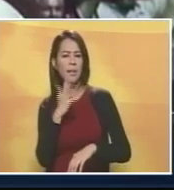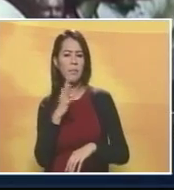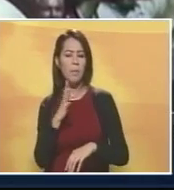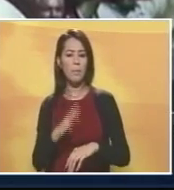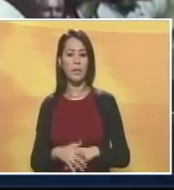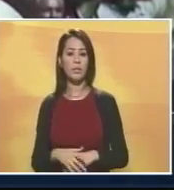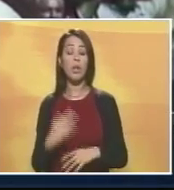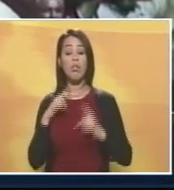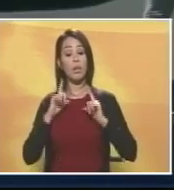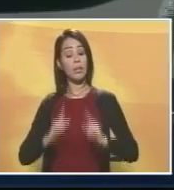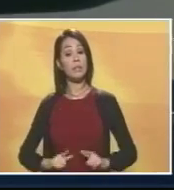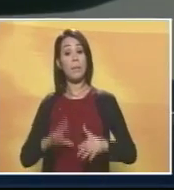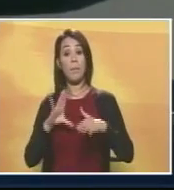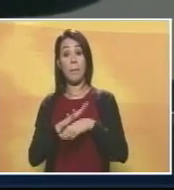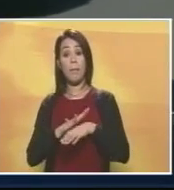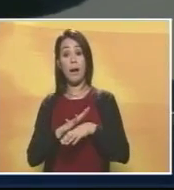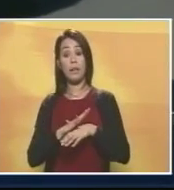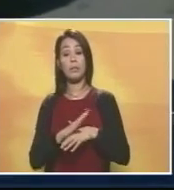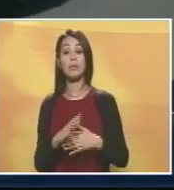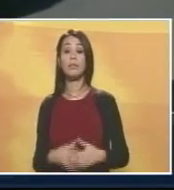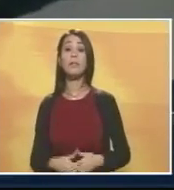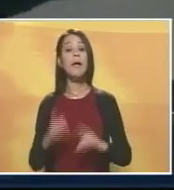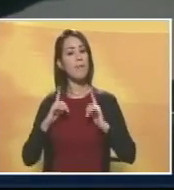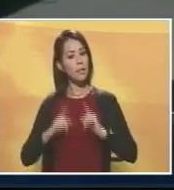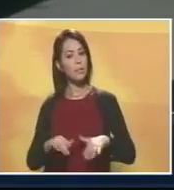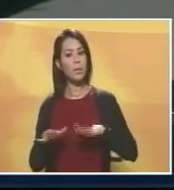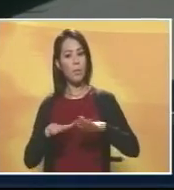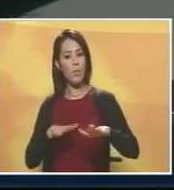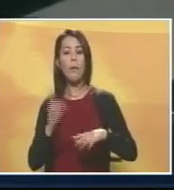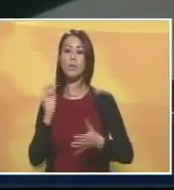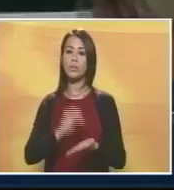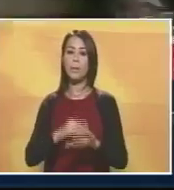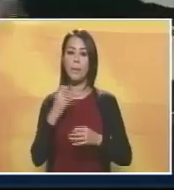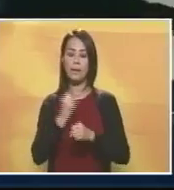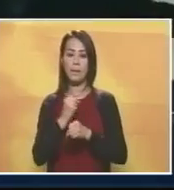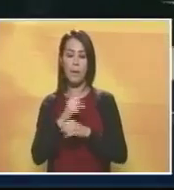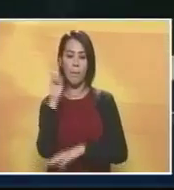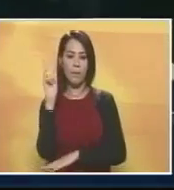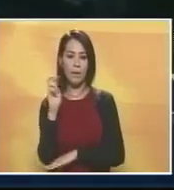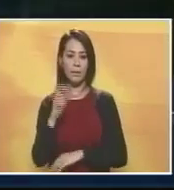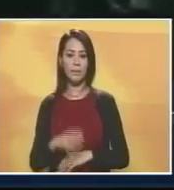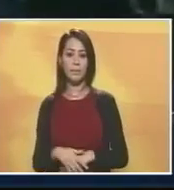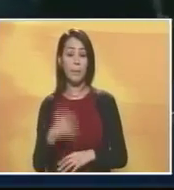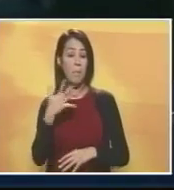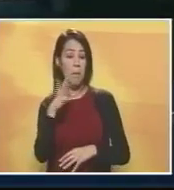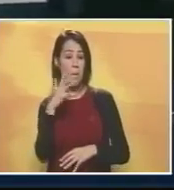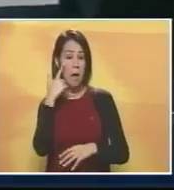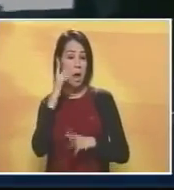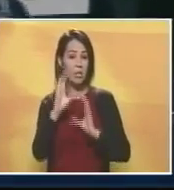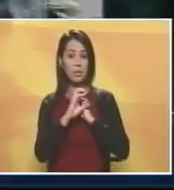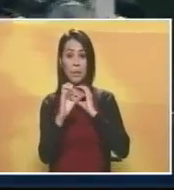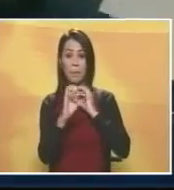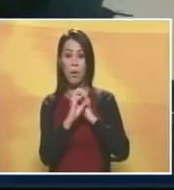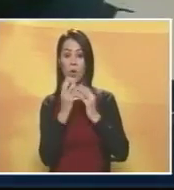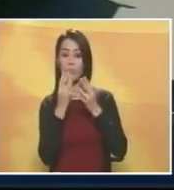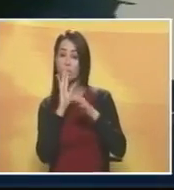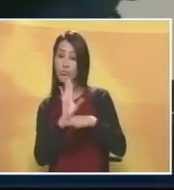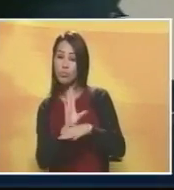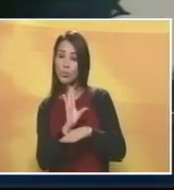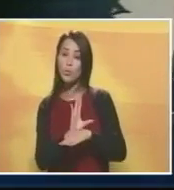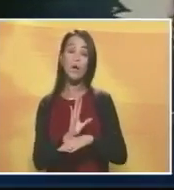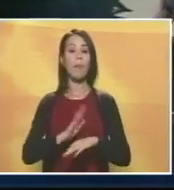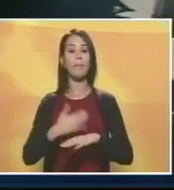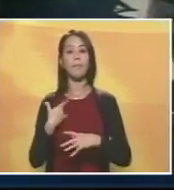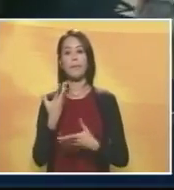el martes. Trabajamos el miércoles, descansamos el jueves y volvemos a trabajar el día viernes. Así para poder medio mantener las unidades de transporte que tenemos, porque es que